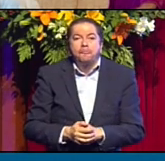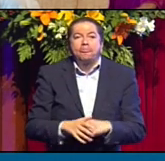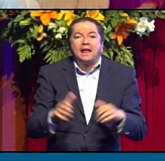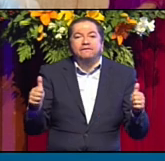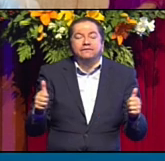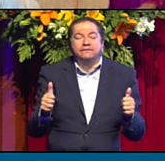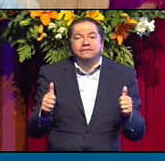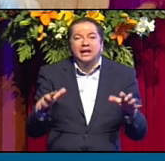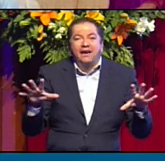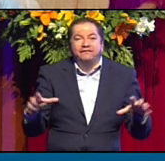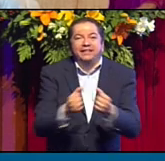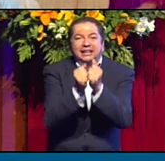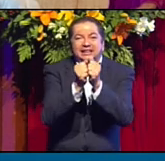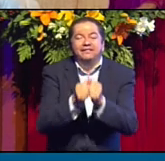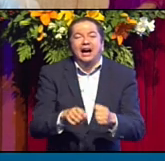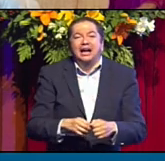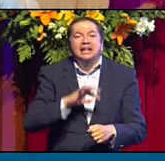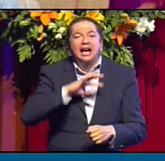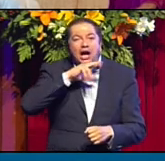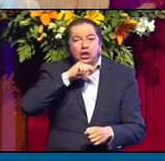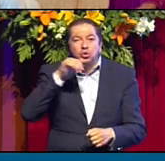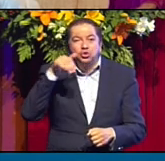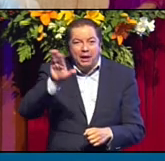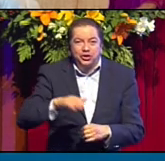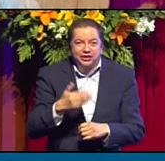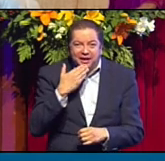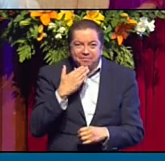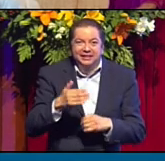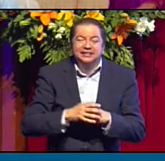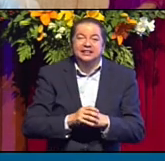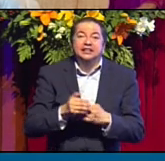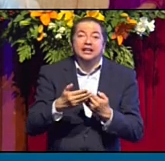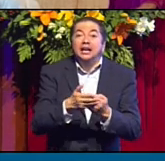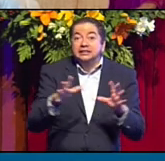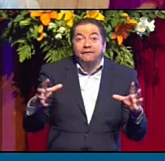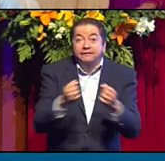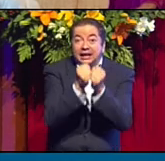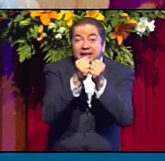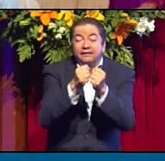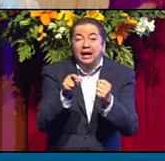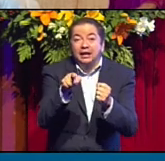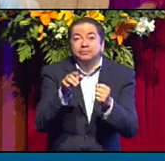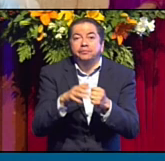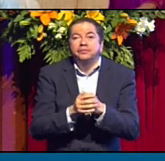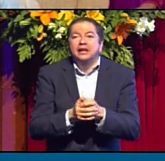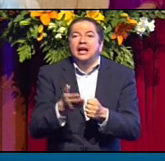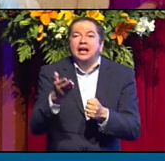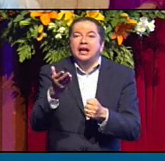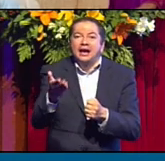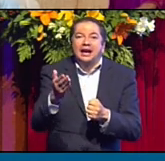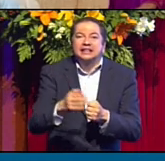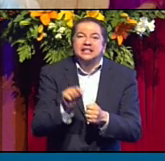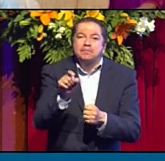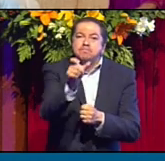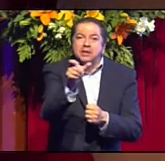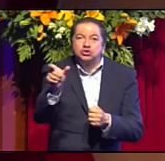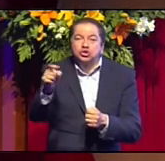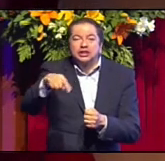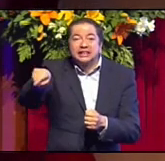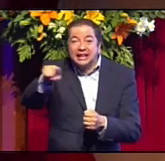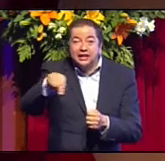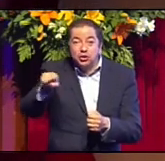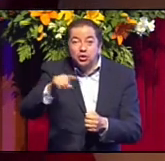Adulto Mayor, aquí tengo varios adultos mayores, y la verdad es que ese festival nos demostró una vez más que aquellas personas que